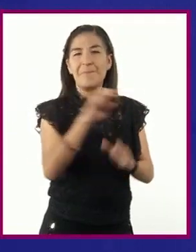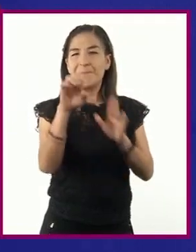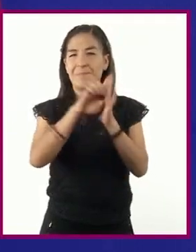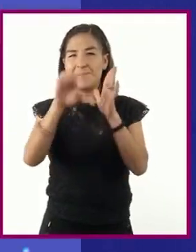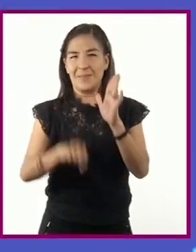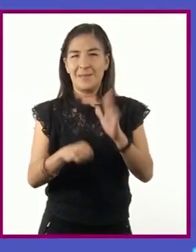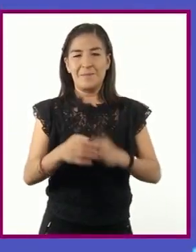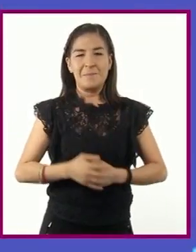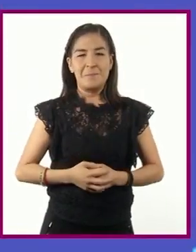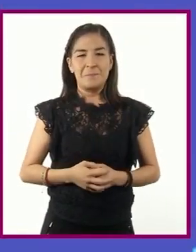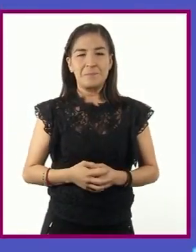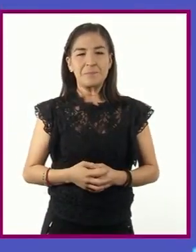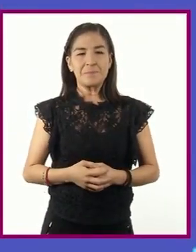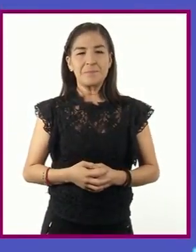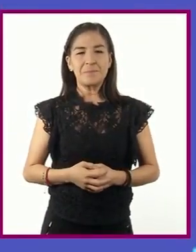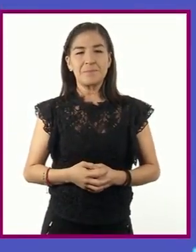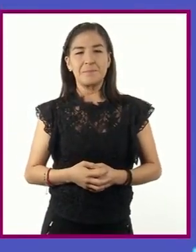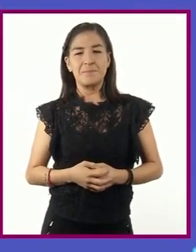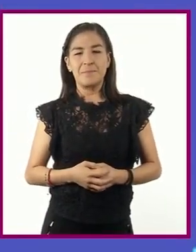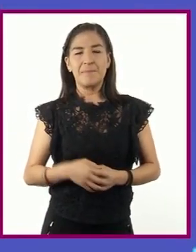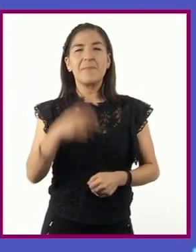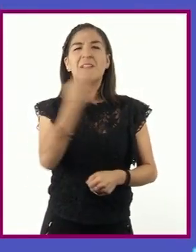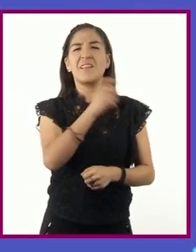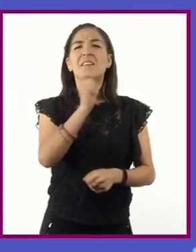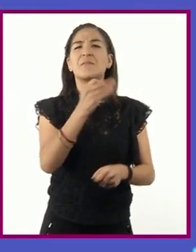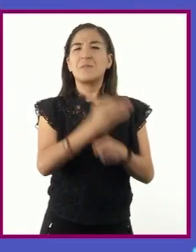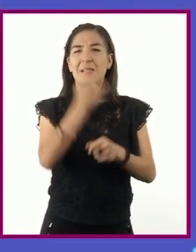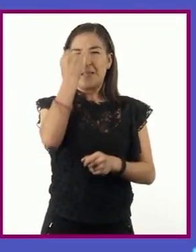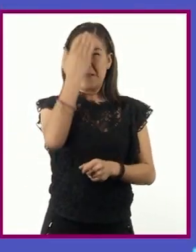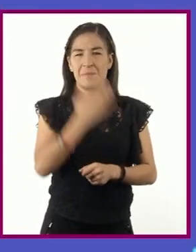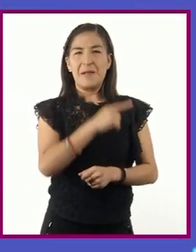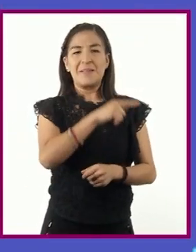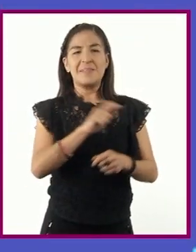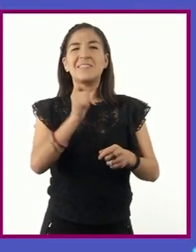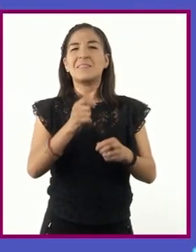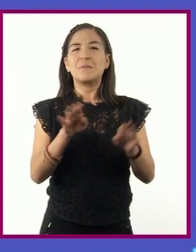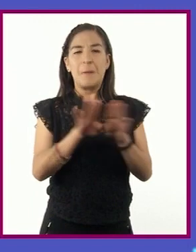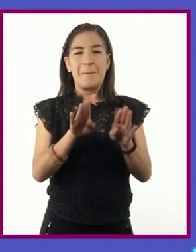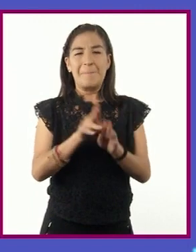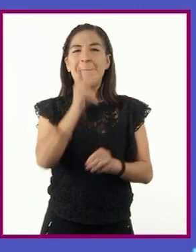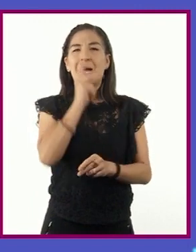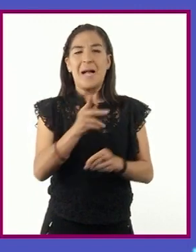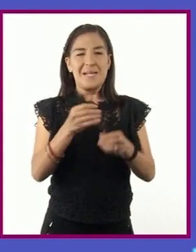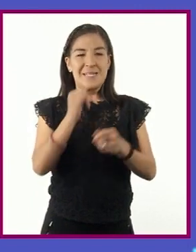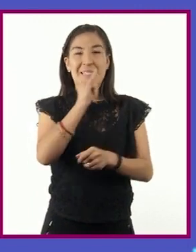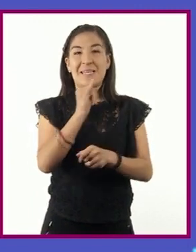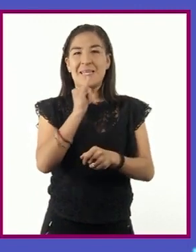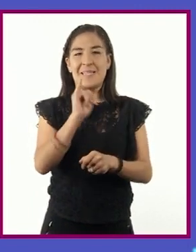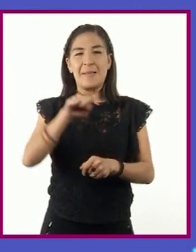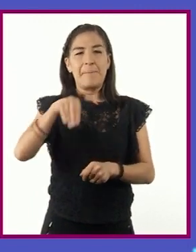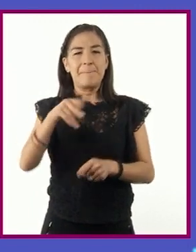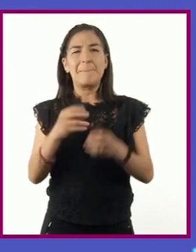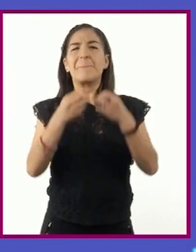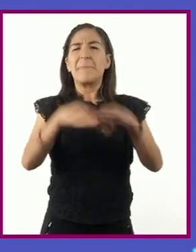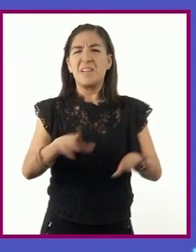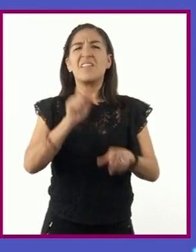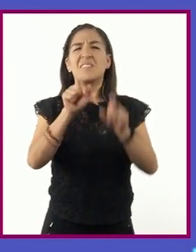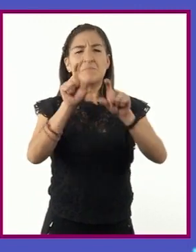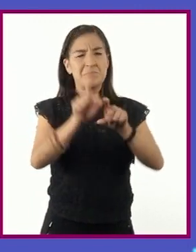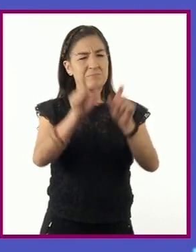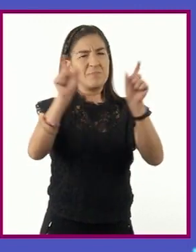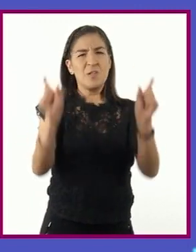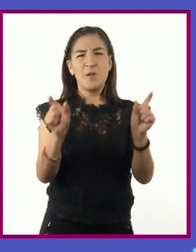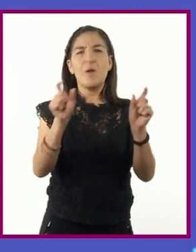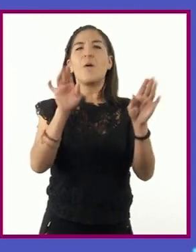ejemplo. En esta imagen de la palabra imperdible, vemos al texto separado de tal forma que